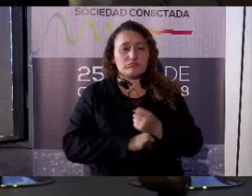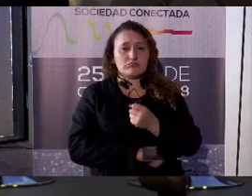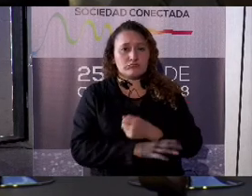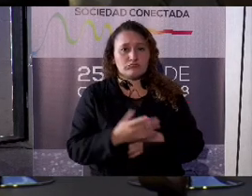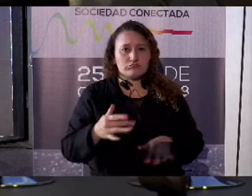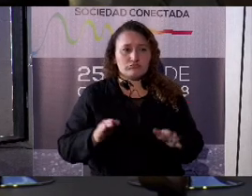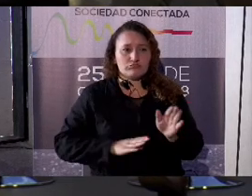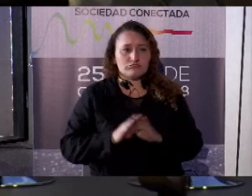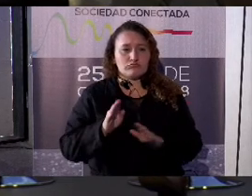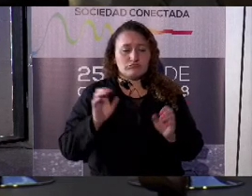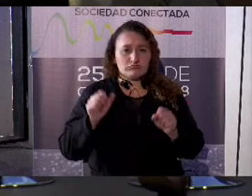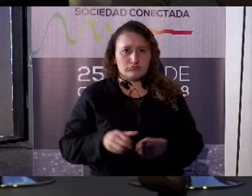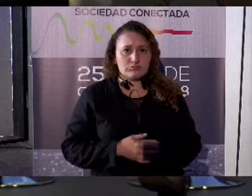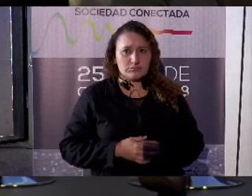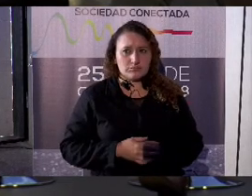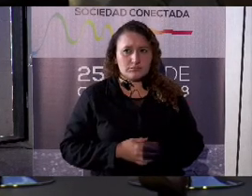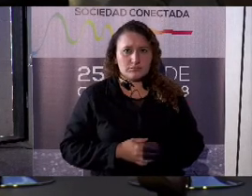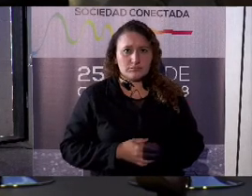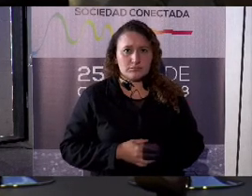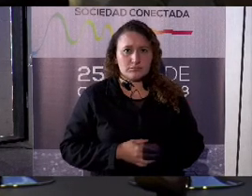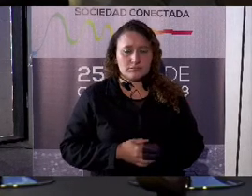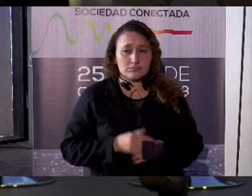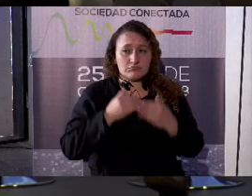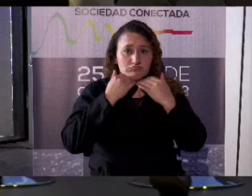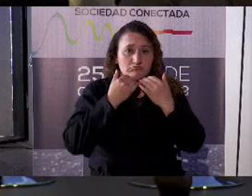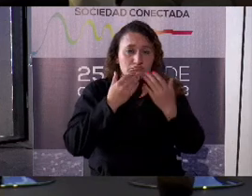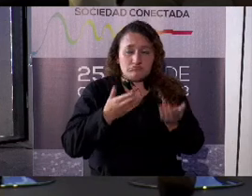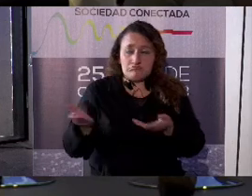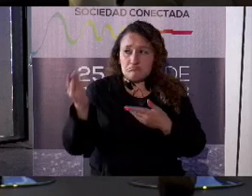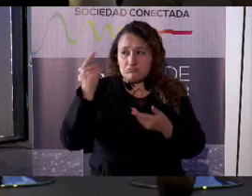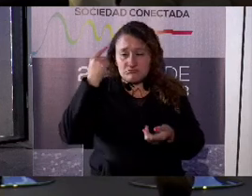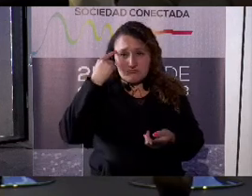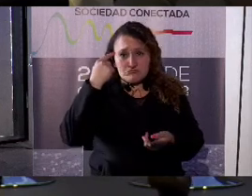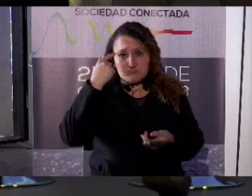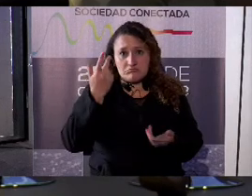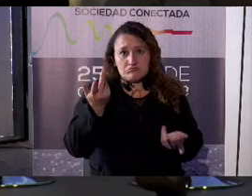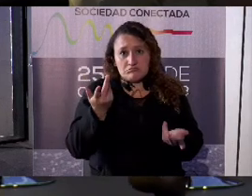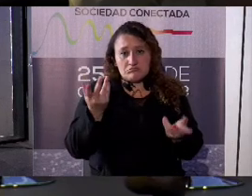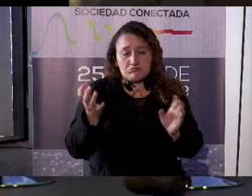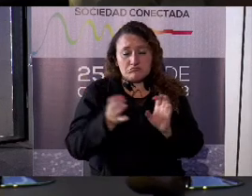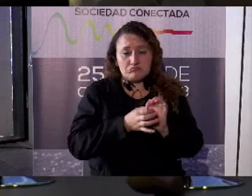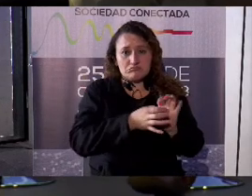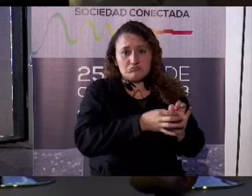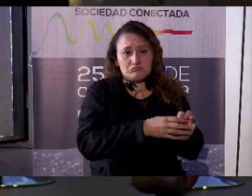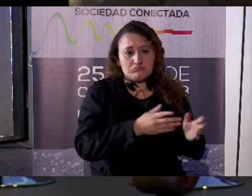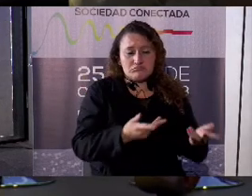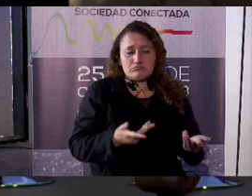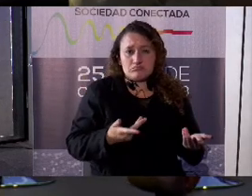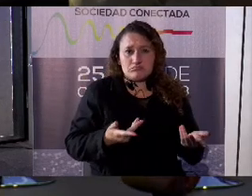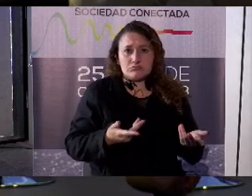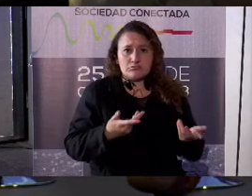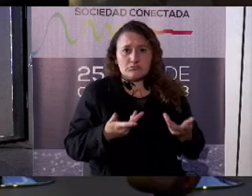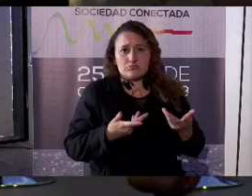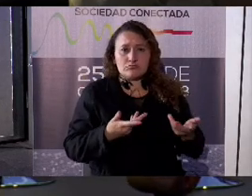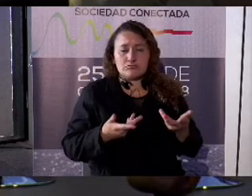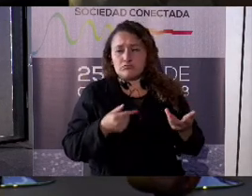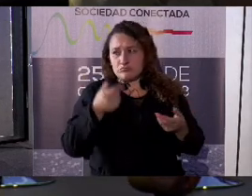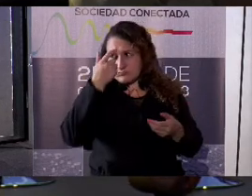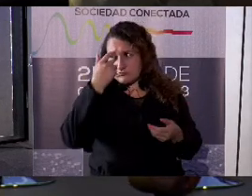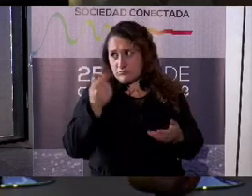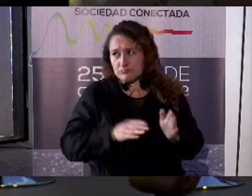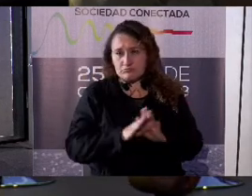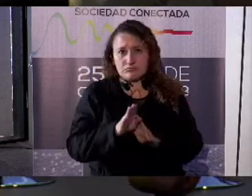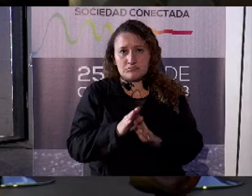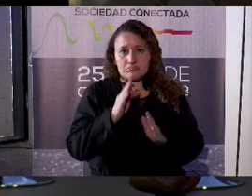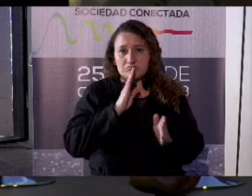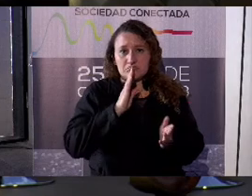realmente esto pueda tener escala no sé que que piens si hay algún sistema de alianzas que esté funcionando Cómo cómo piensa que va a evolucionar